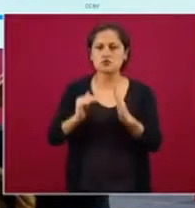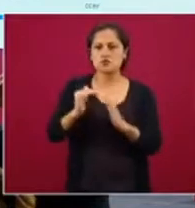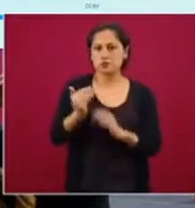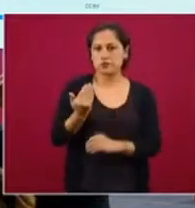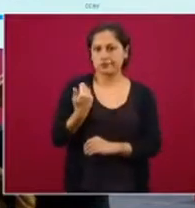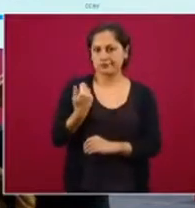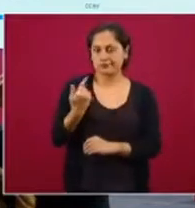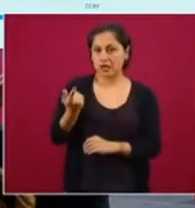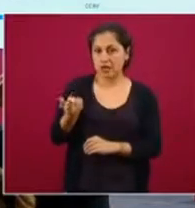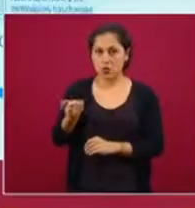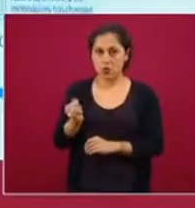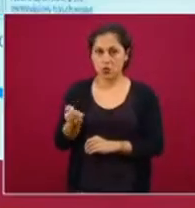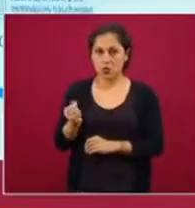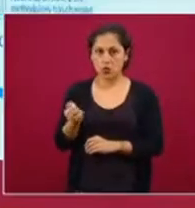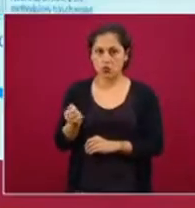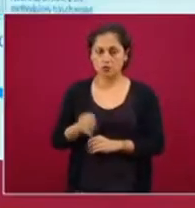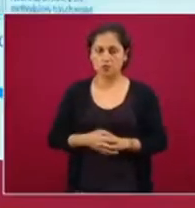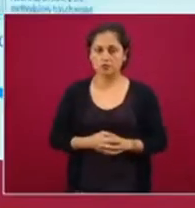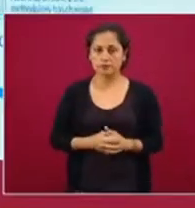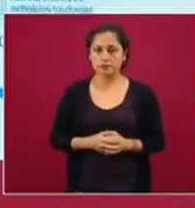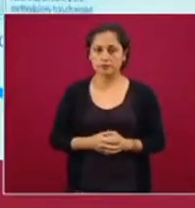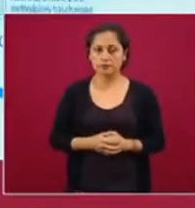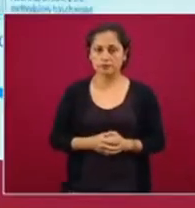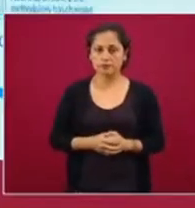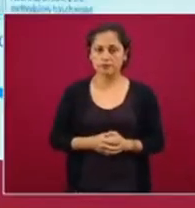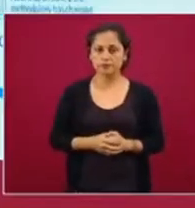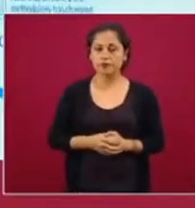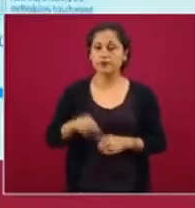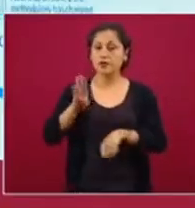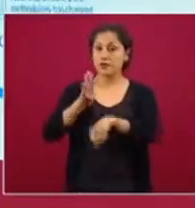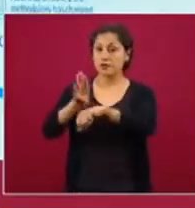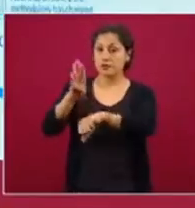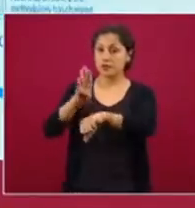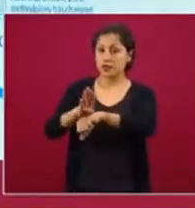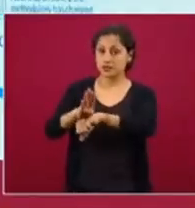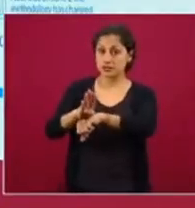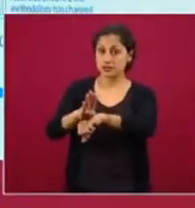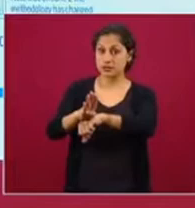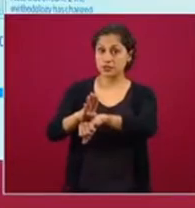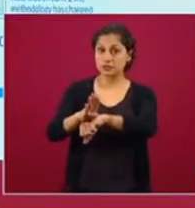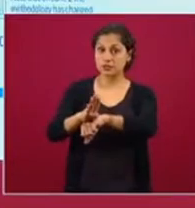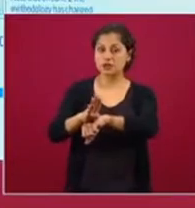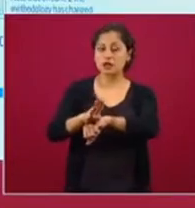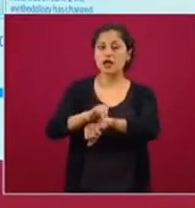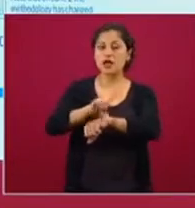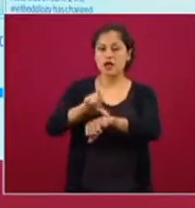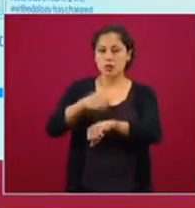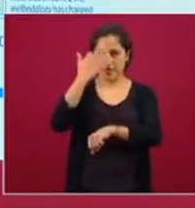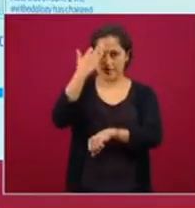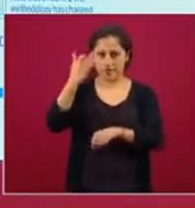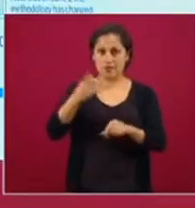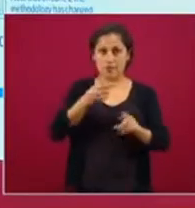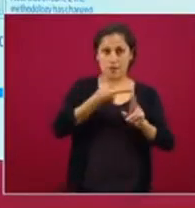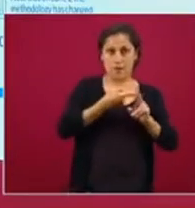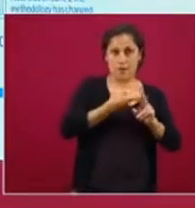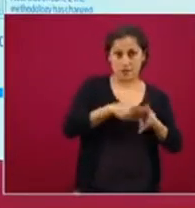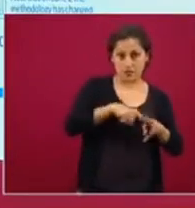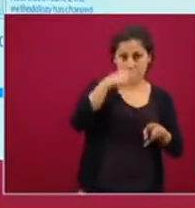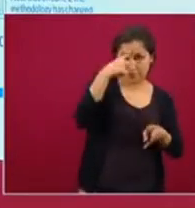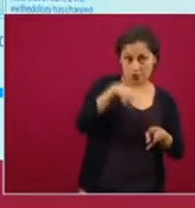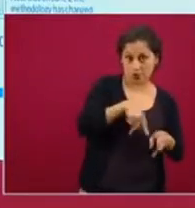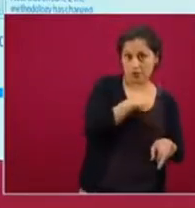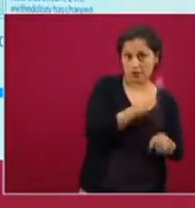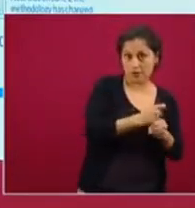esto es junio, reciente. Brasil empezó un poco después que México